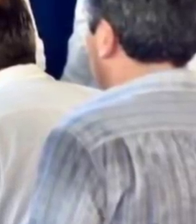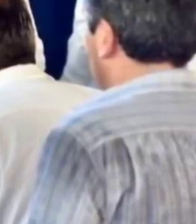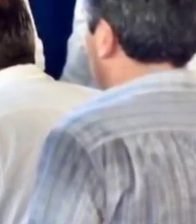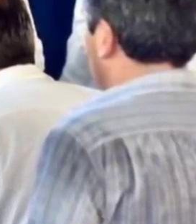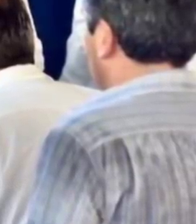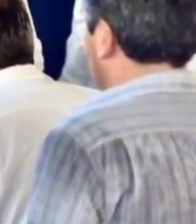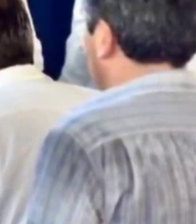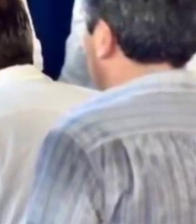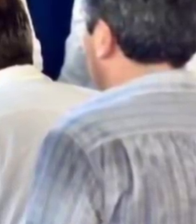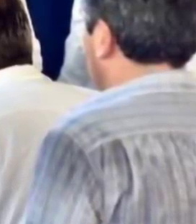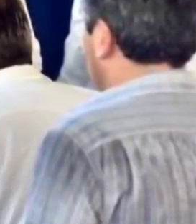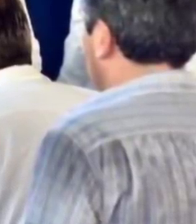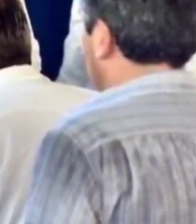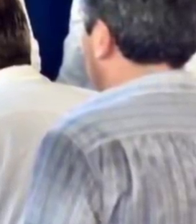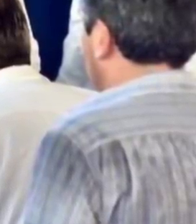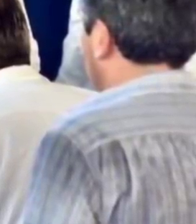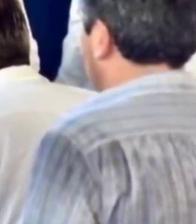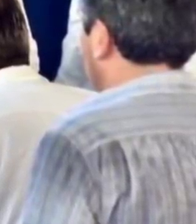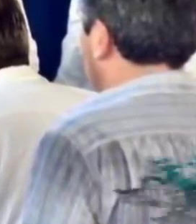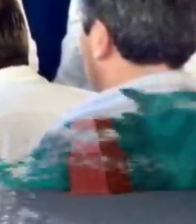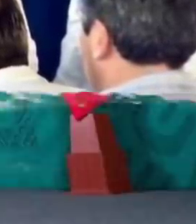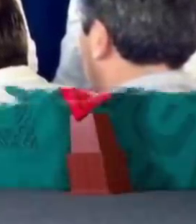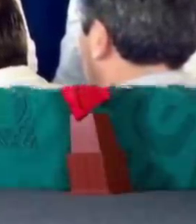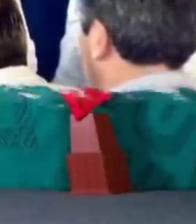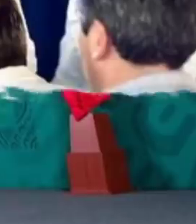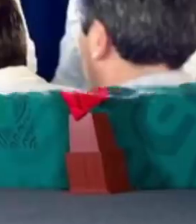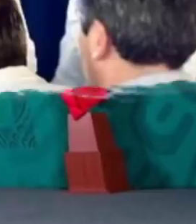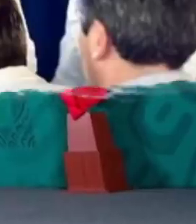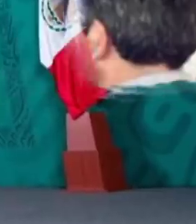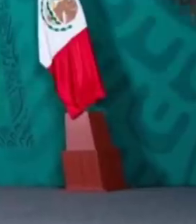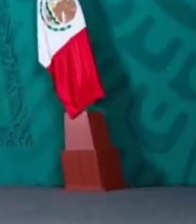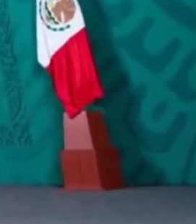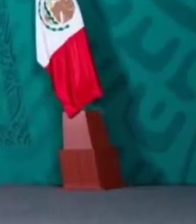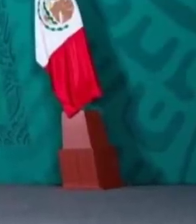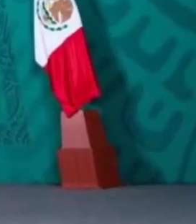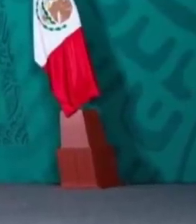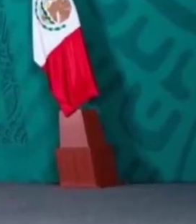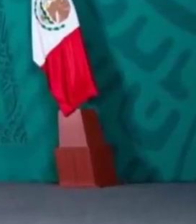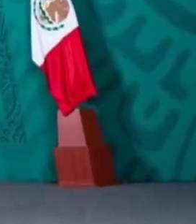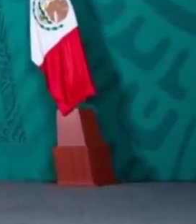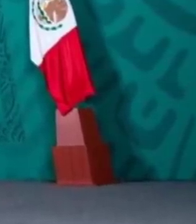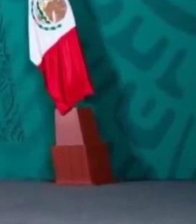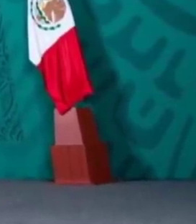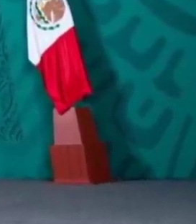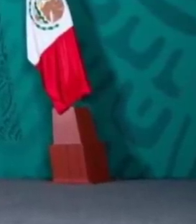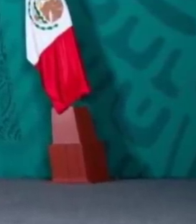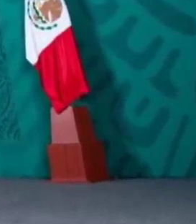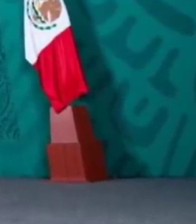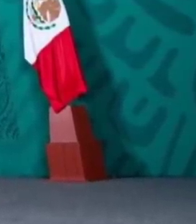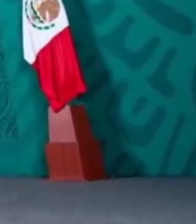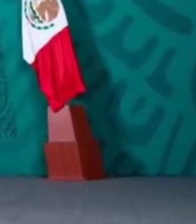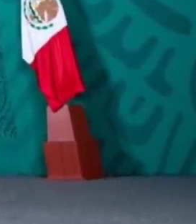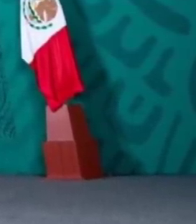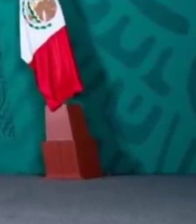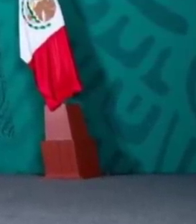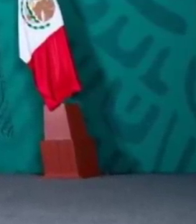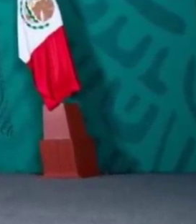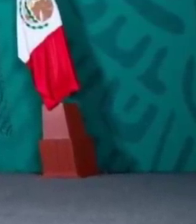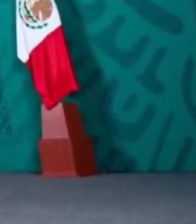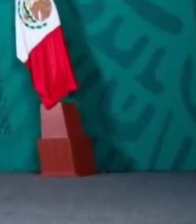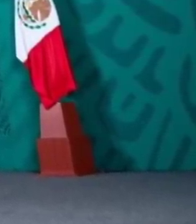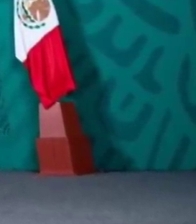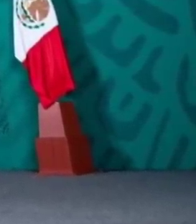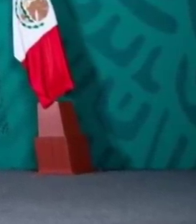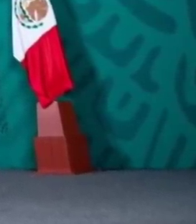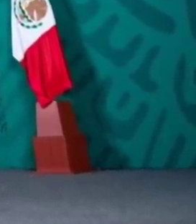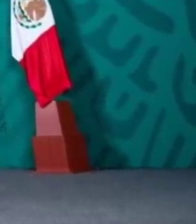no nos vean como tierra de conquista. Seguramente esta frase en pocas horas se habrá escuchado por todas las